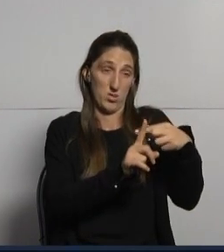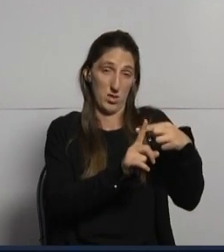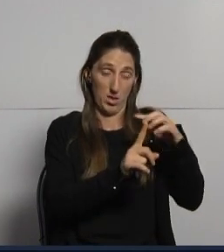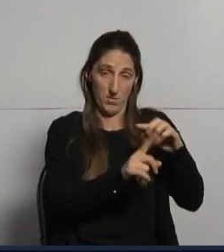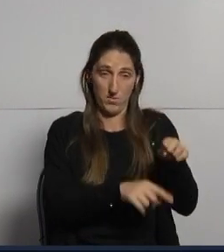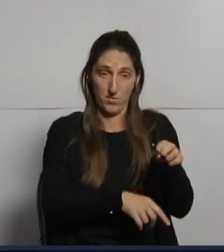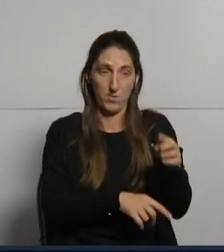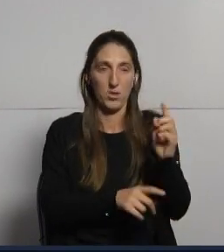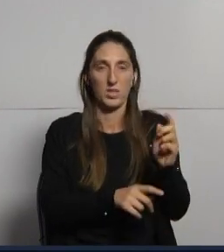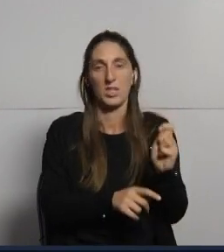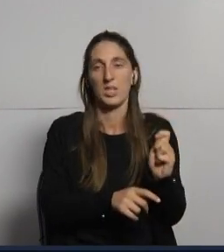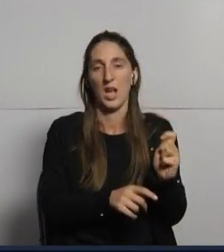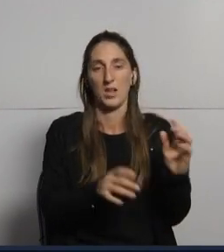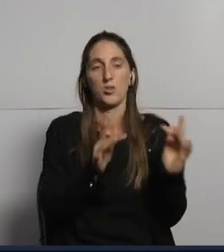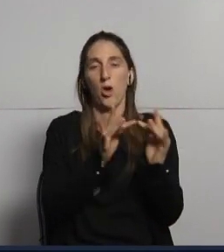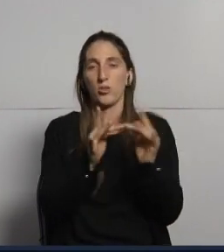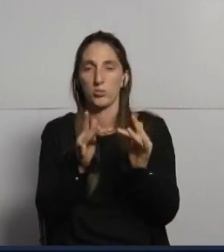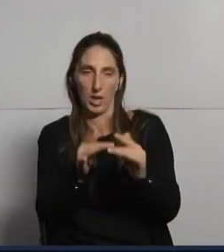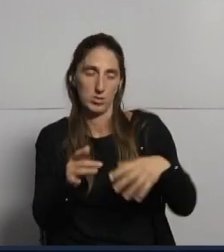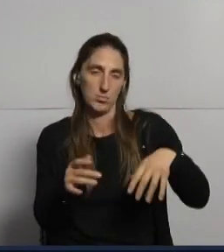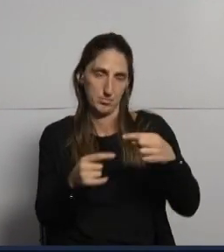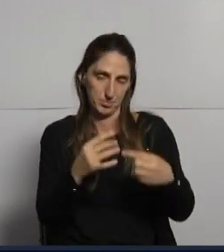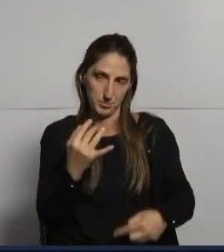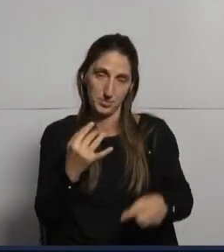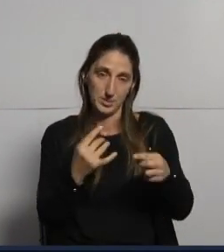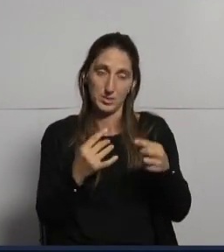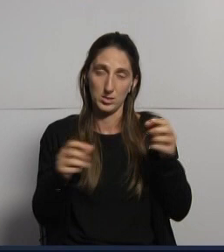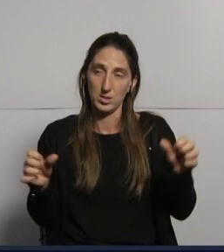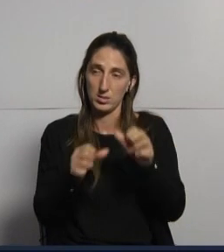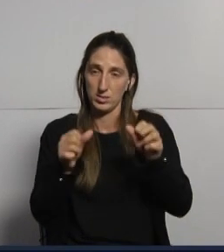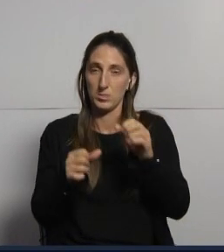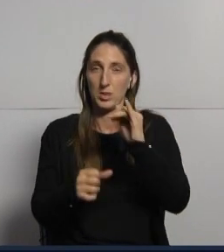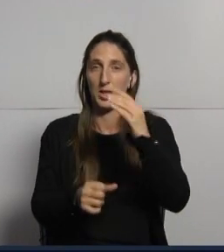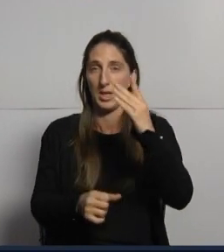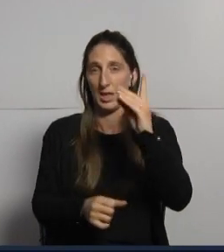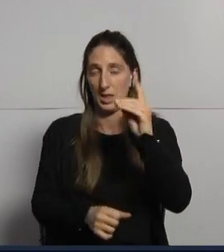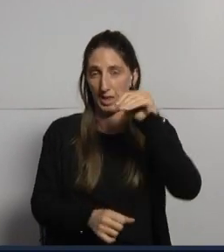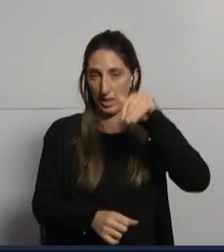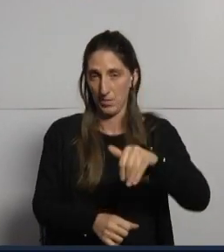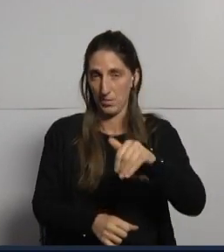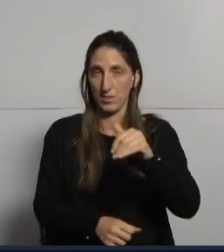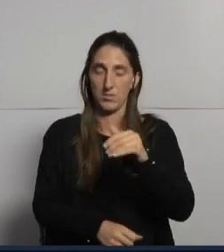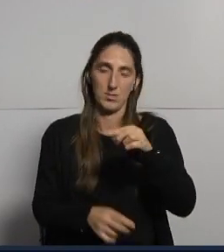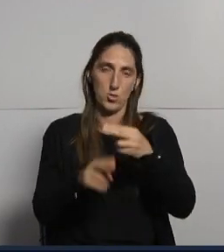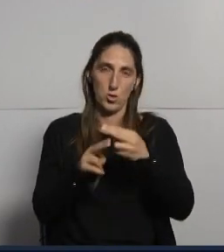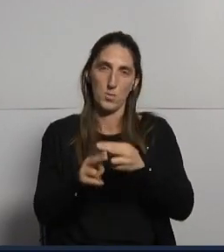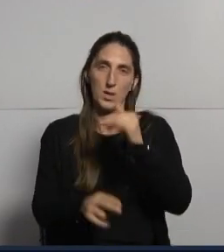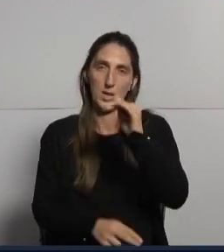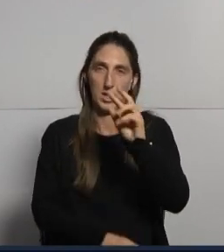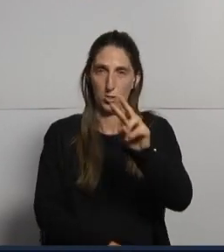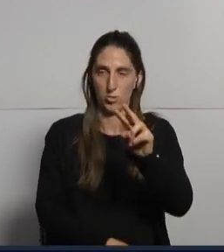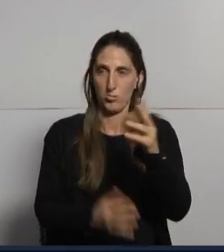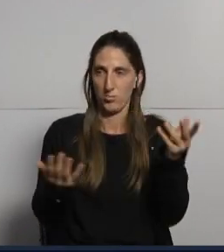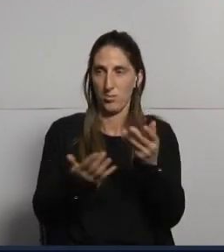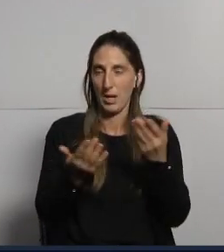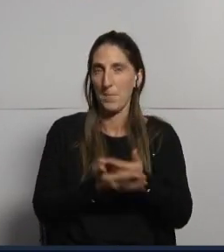con quién estuvo en contacto y demás. Y bueno, esta solución la desarrollamos sobre una plataforma de IBM que se llama I2, y ahora les voy a mostrar un poco